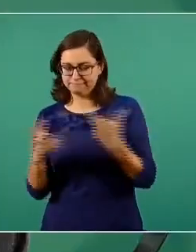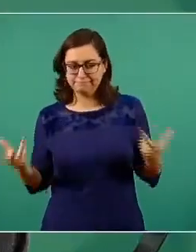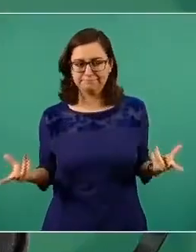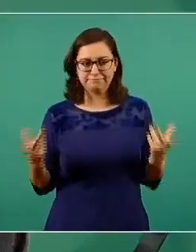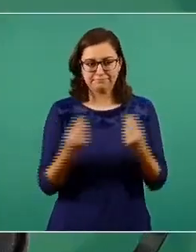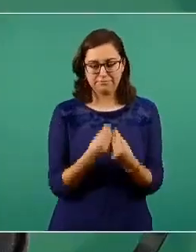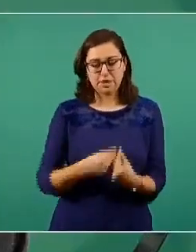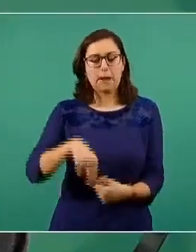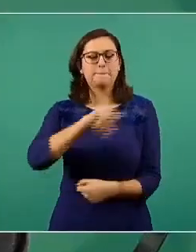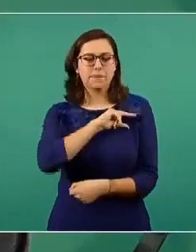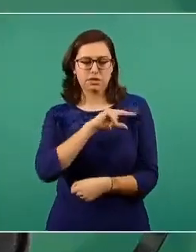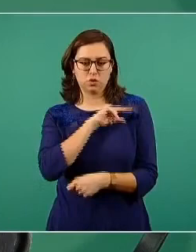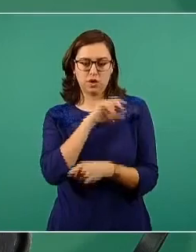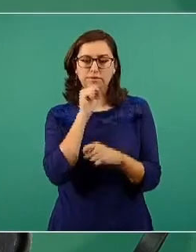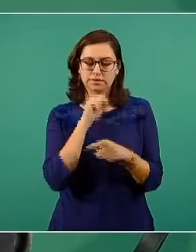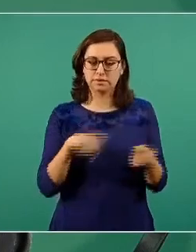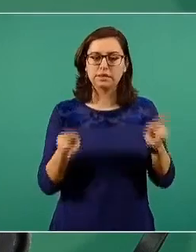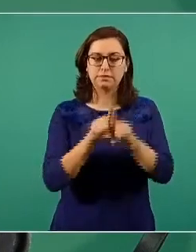participación del sector privado,